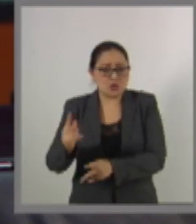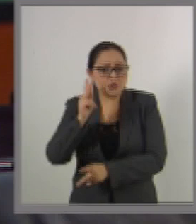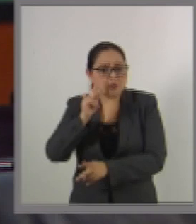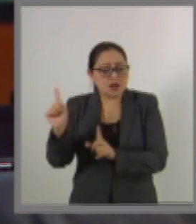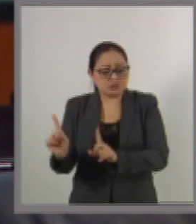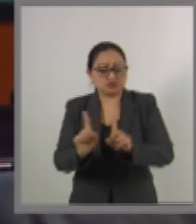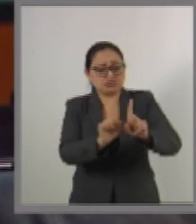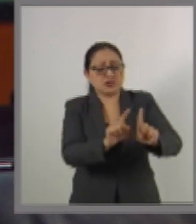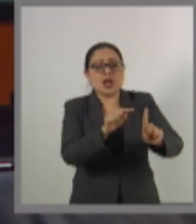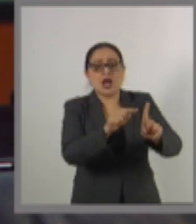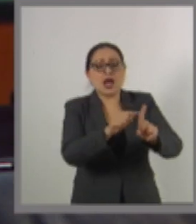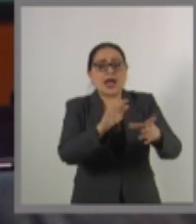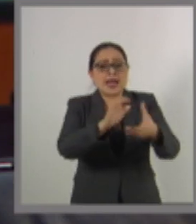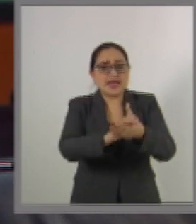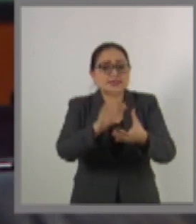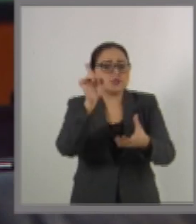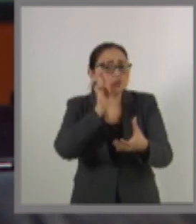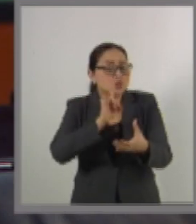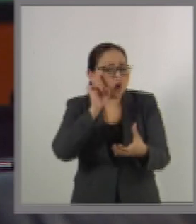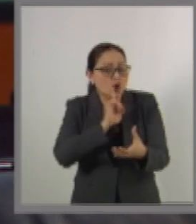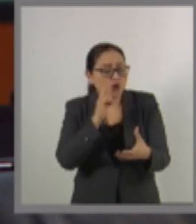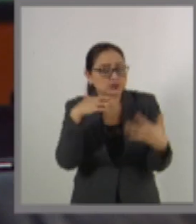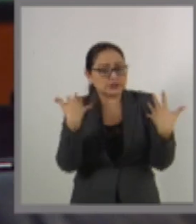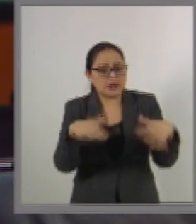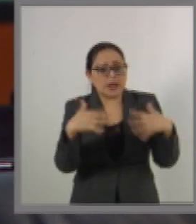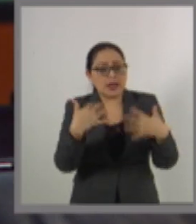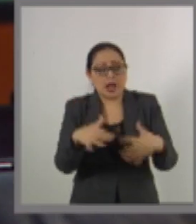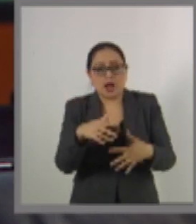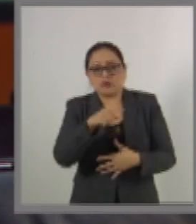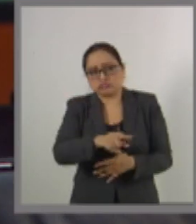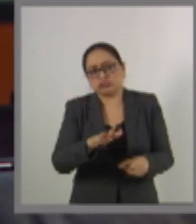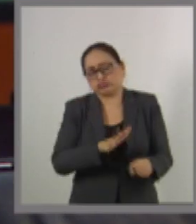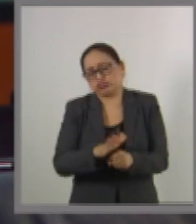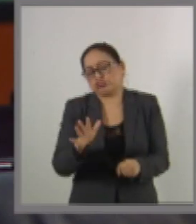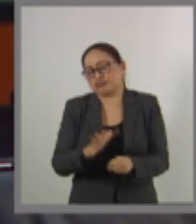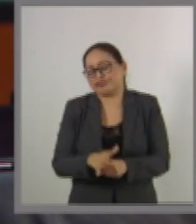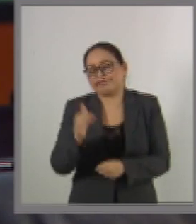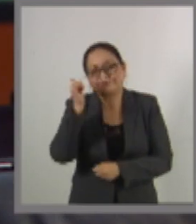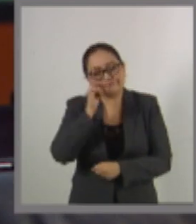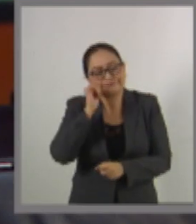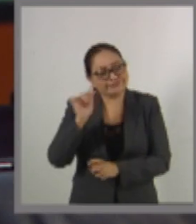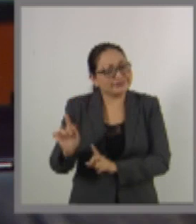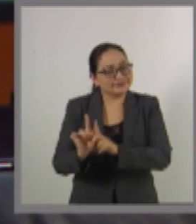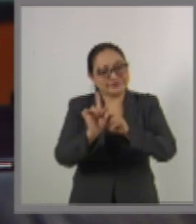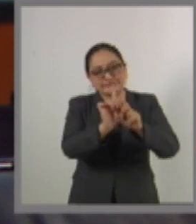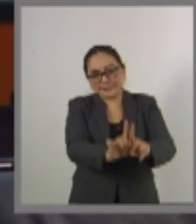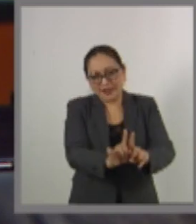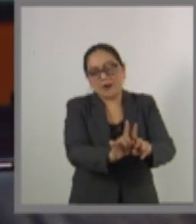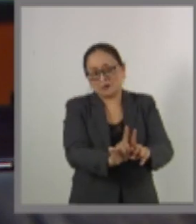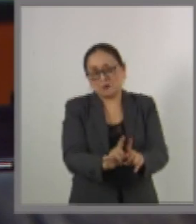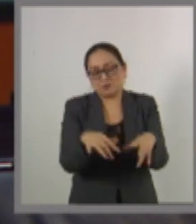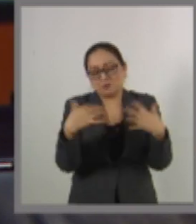de tu señora esposa. Eso habla de tu consistencia también, que la tienes, sin duda alguna.